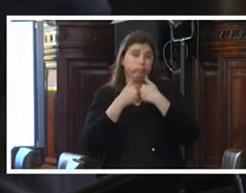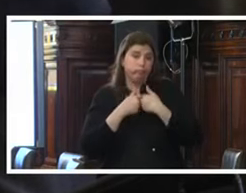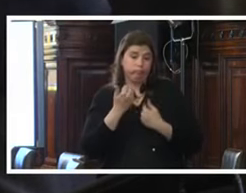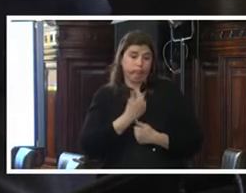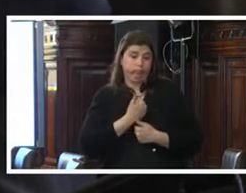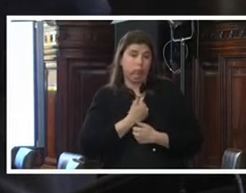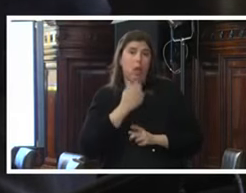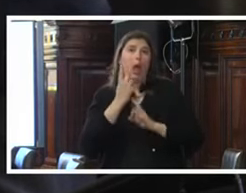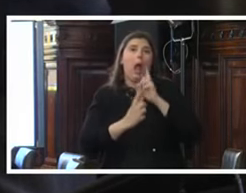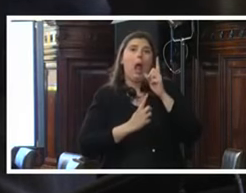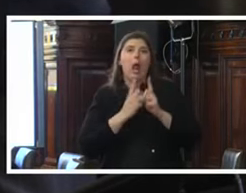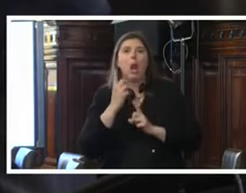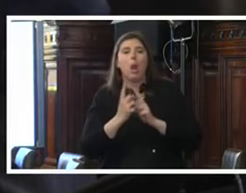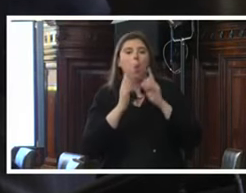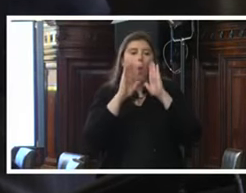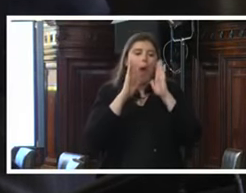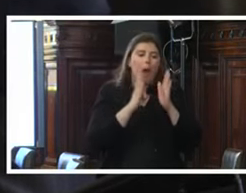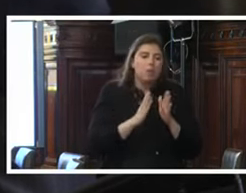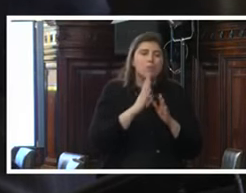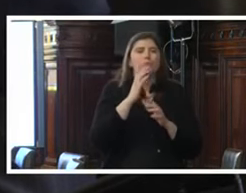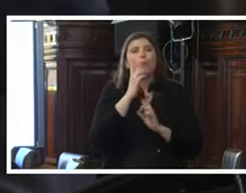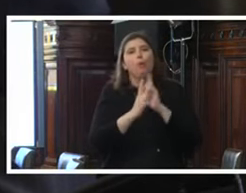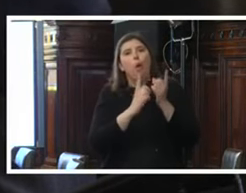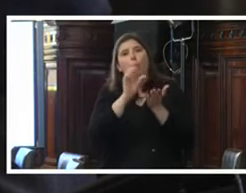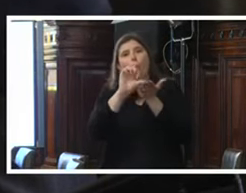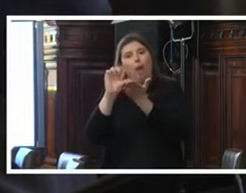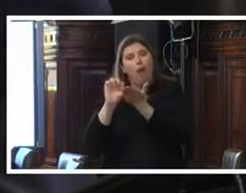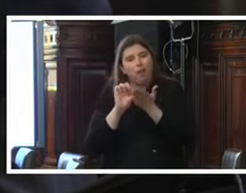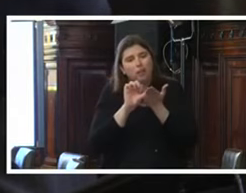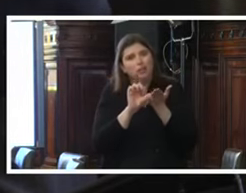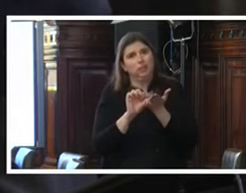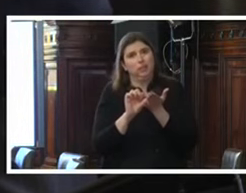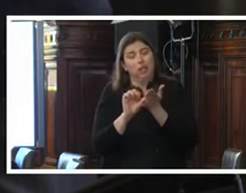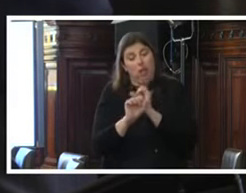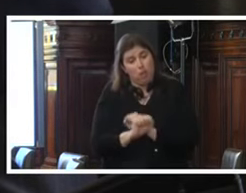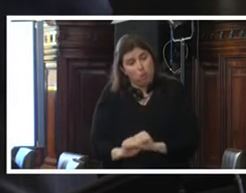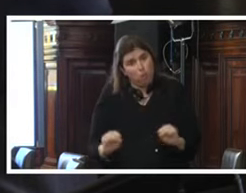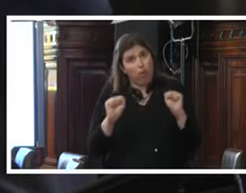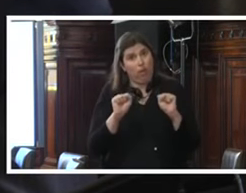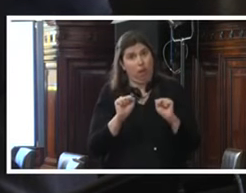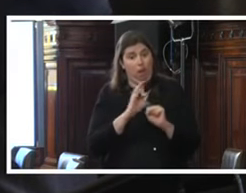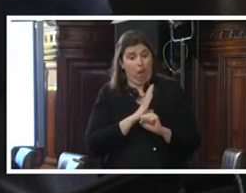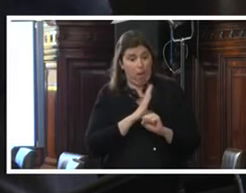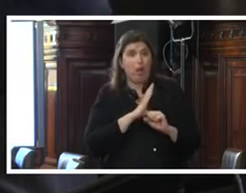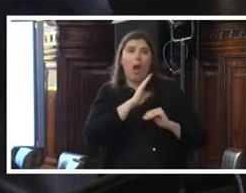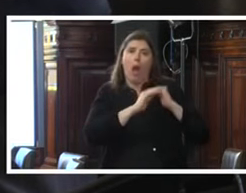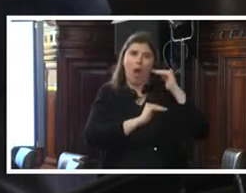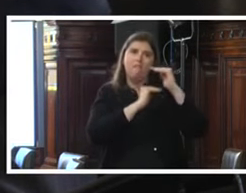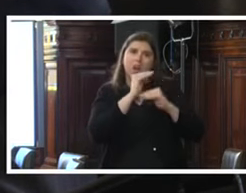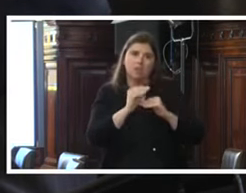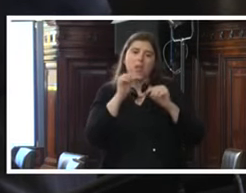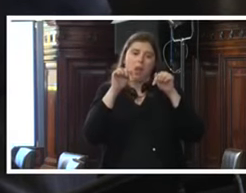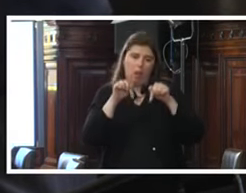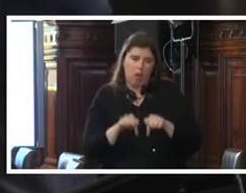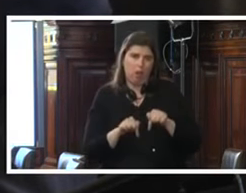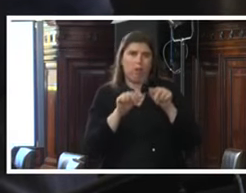algún caso de algún país que ustedes conozcan dónde puede estarse dando un avance en este terreno pionero